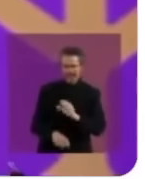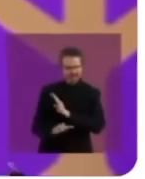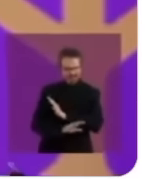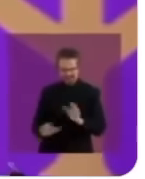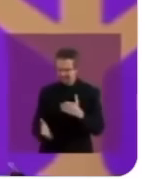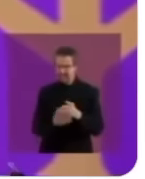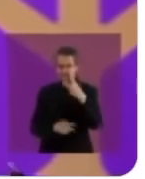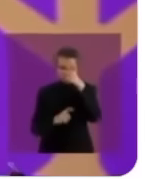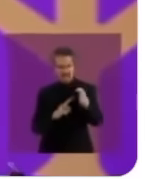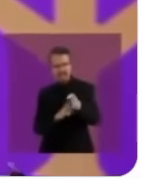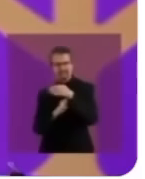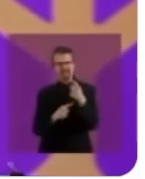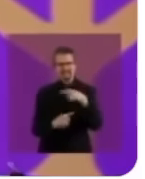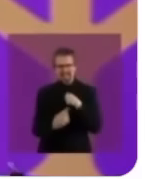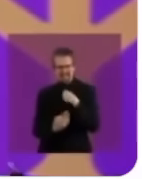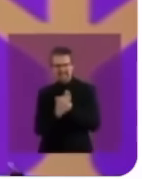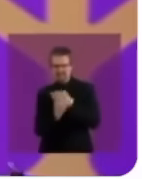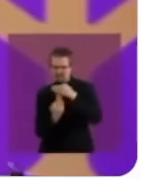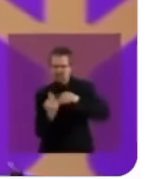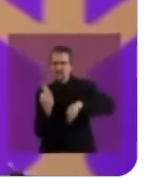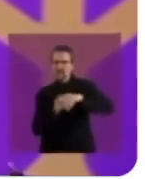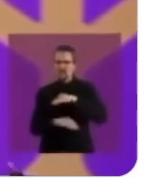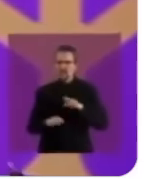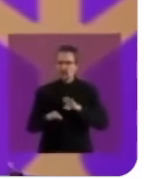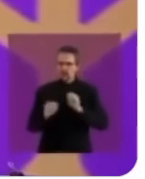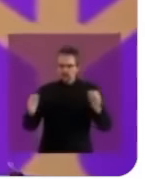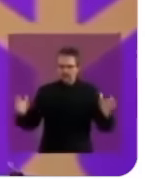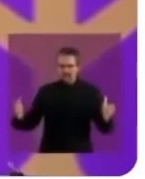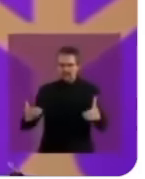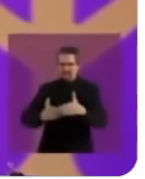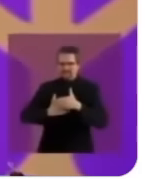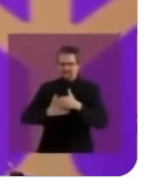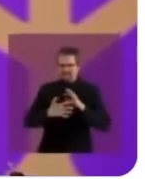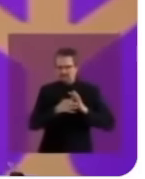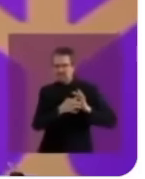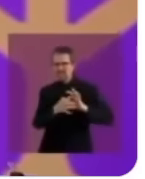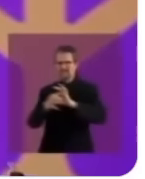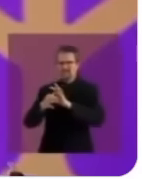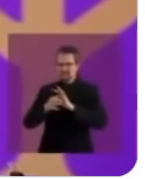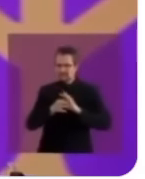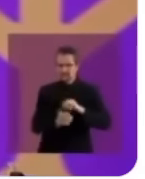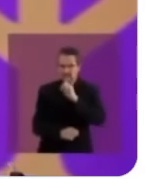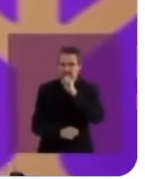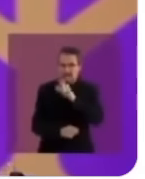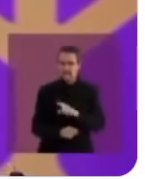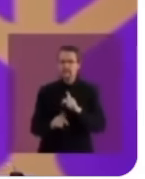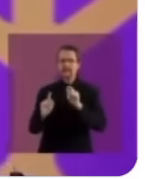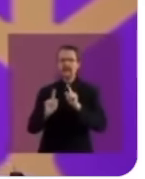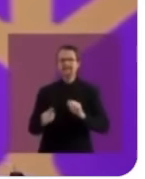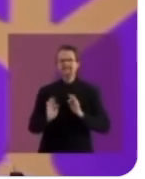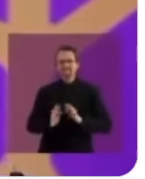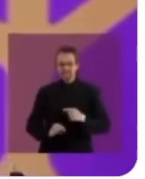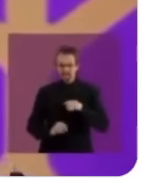sí, señalando a la doctora Claudia Sheinbaum como una persona pues totalmente disciplinada. Xóchitl Gálvez es la que fue a ensayar junto a Álvarez